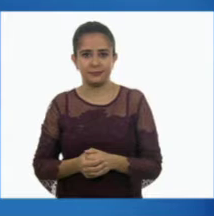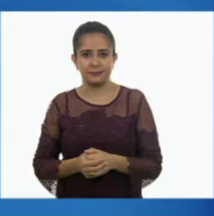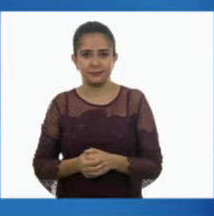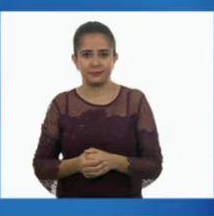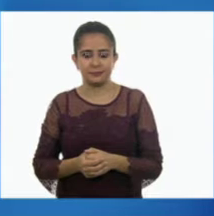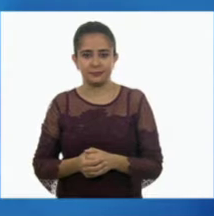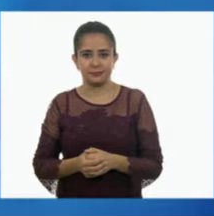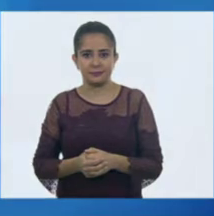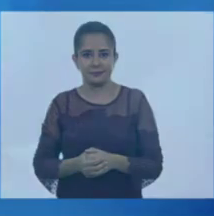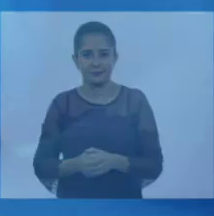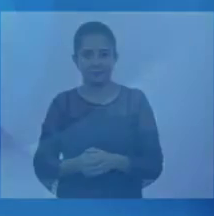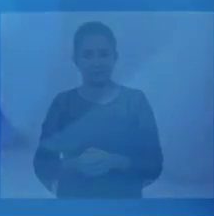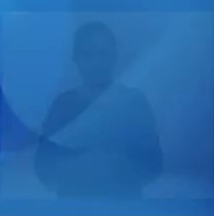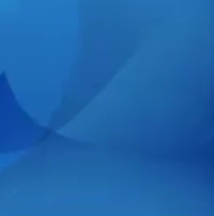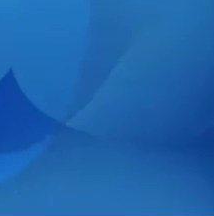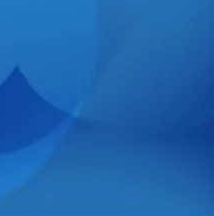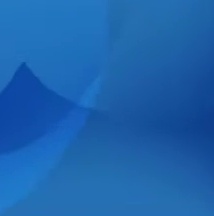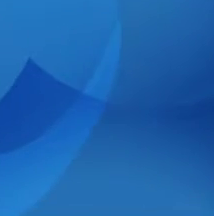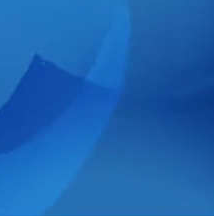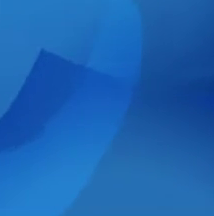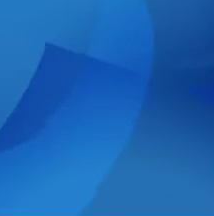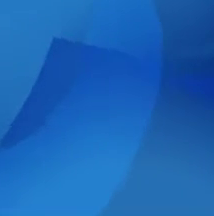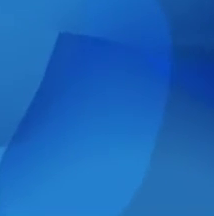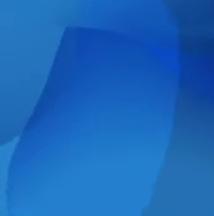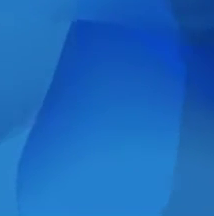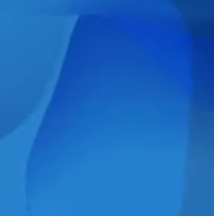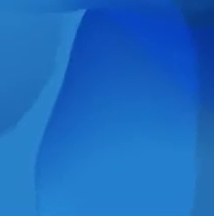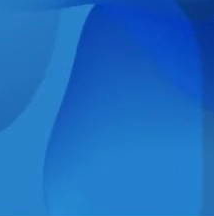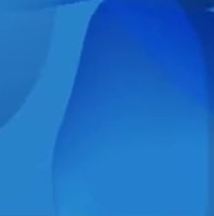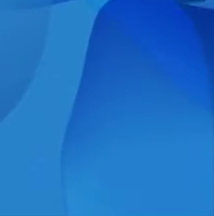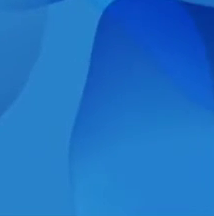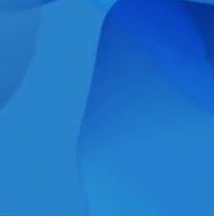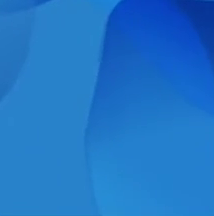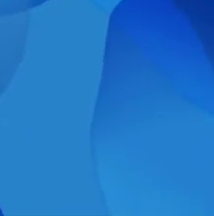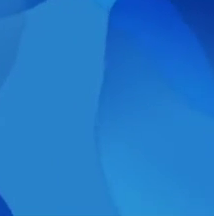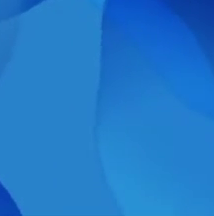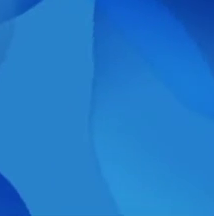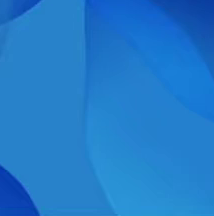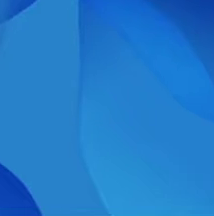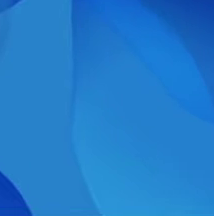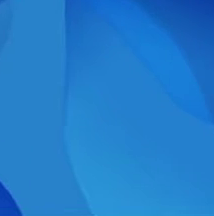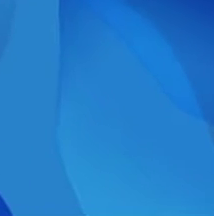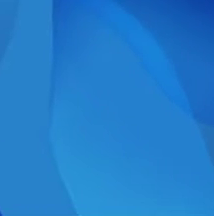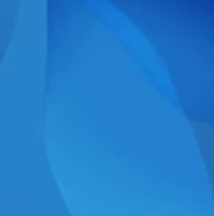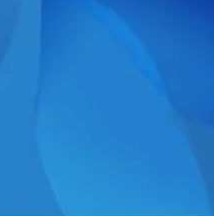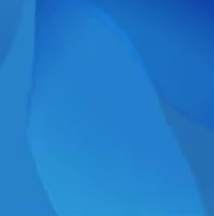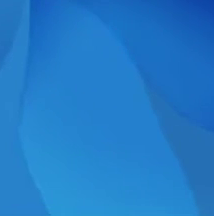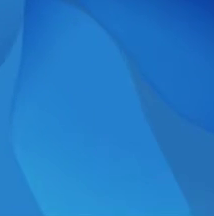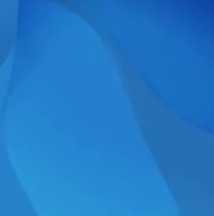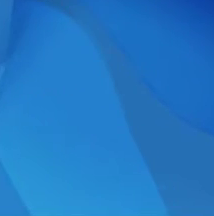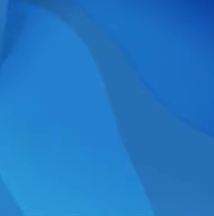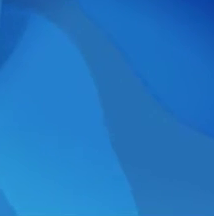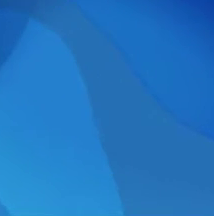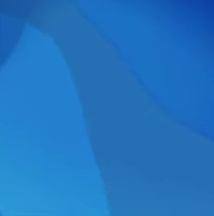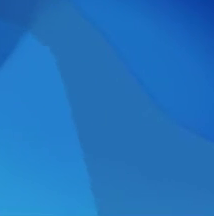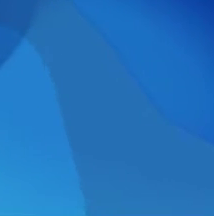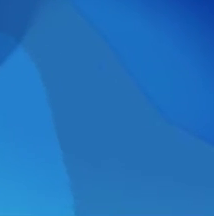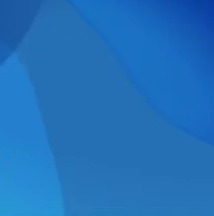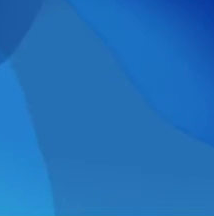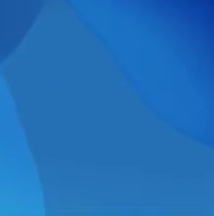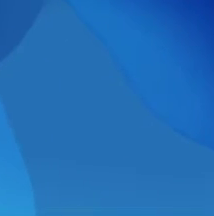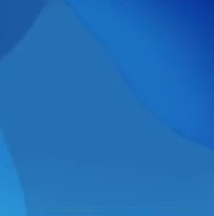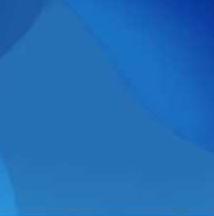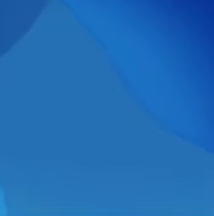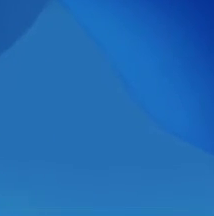en expresiones. ¿Y a qué se refiere cuando hablamos de oraciones interrogativas? Los signos de interrogación nos indican